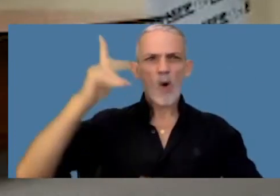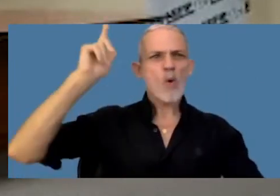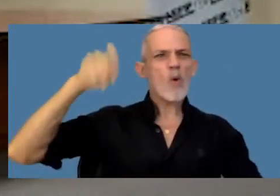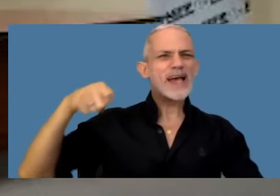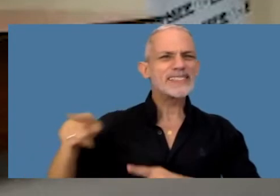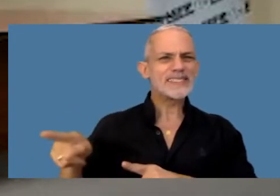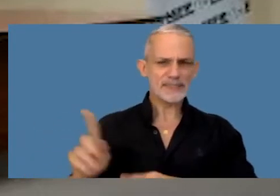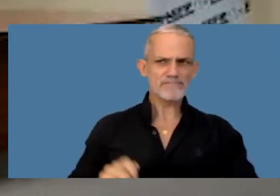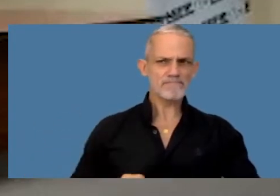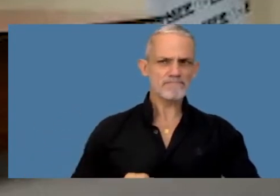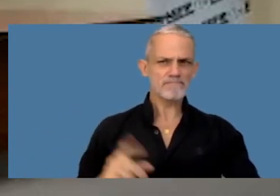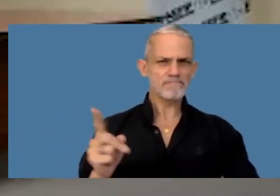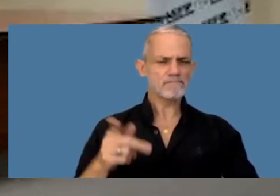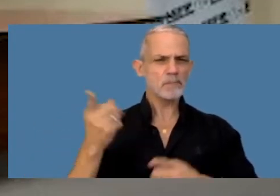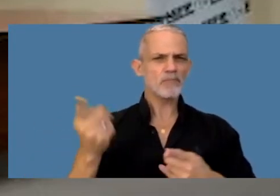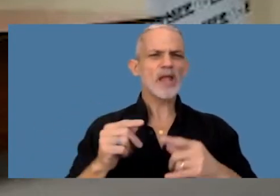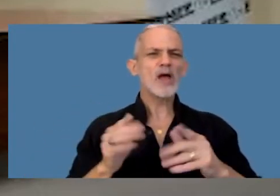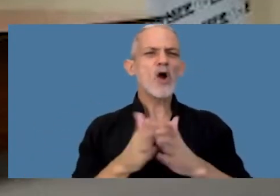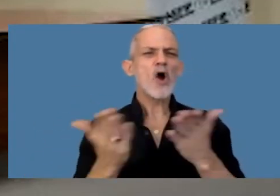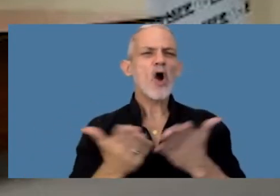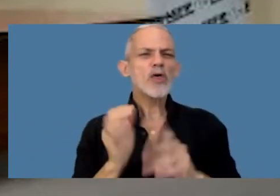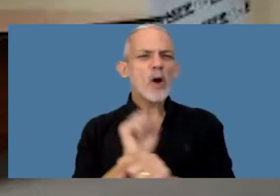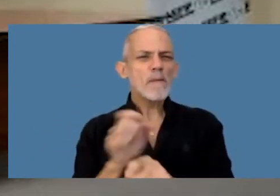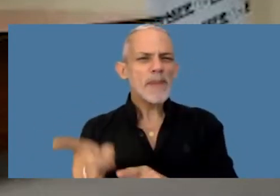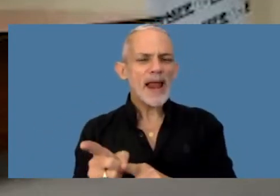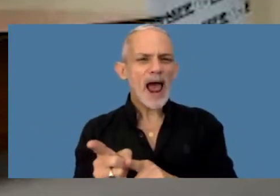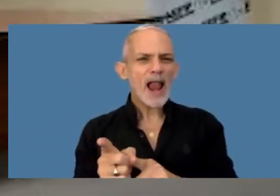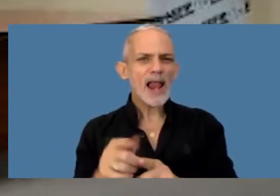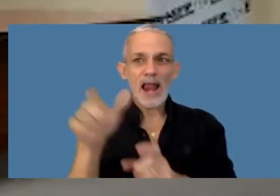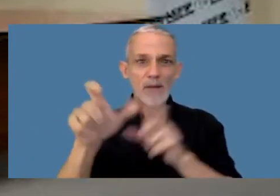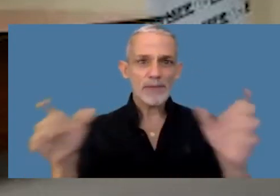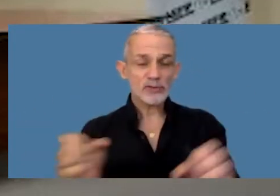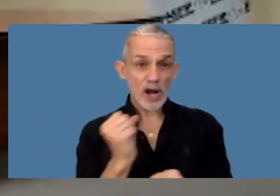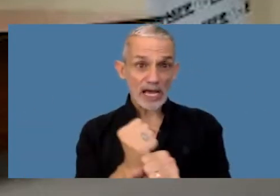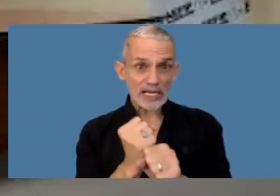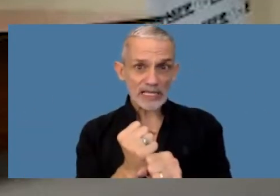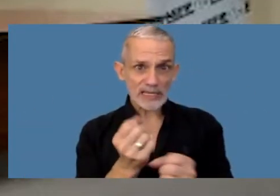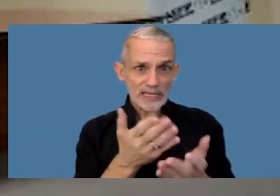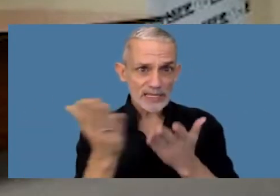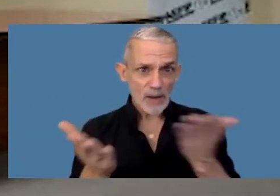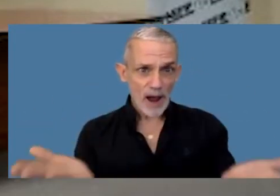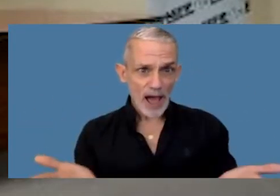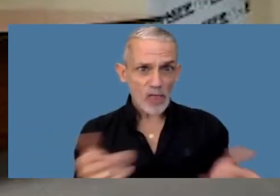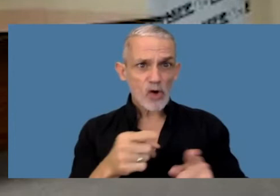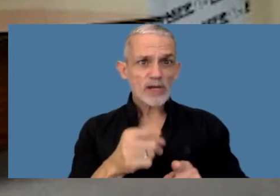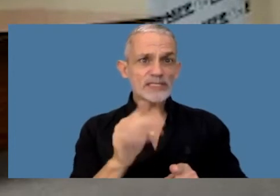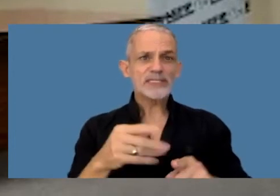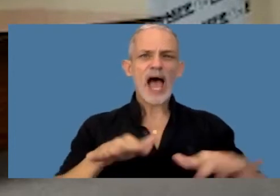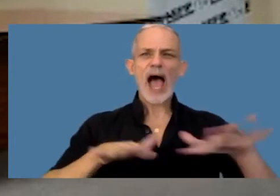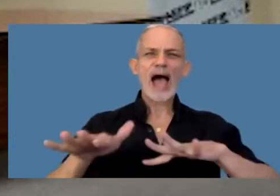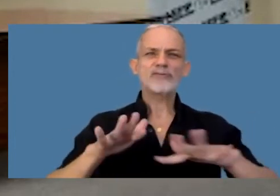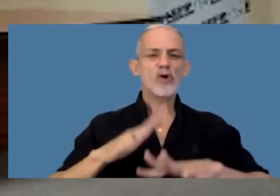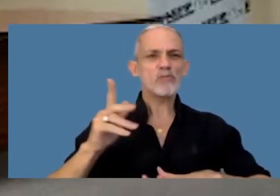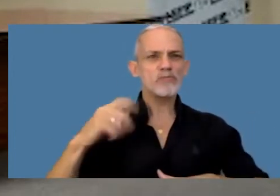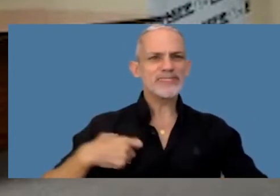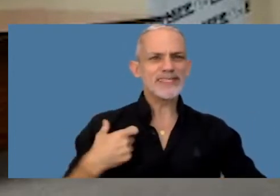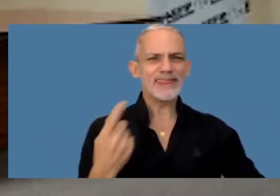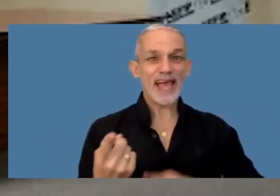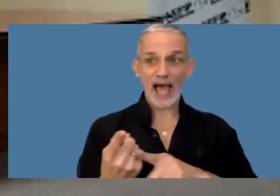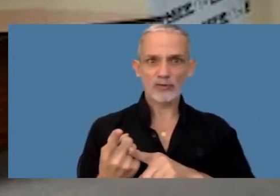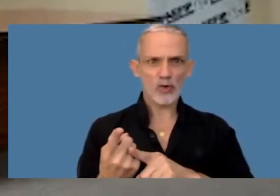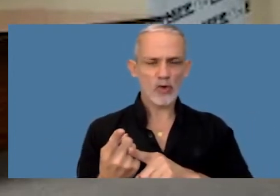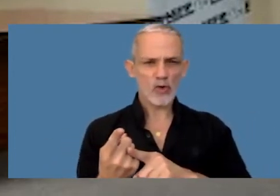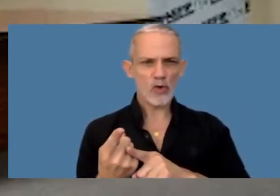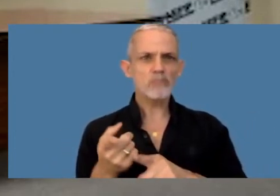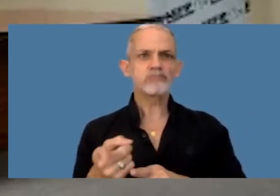que están aplicando el Código Penal a trabajadores que ejercen lo que se llama la acción sindical, que